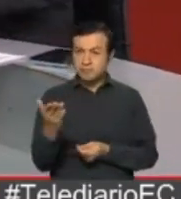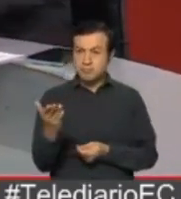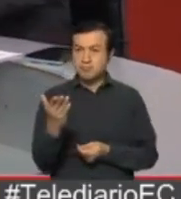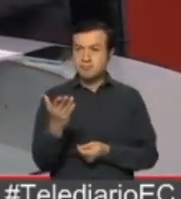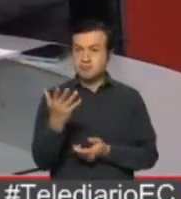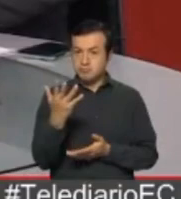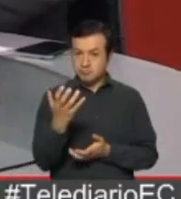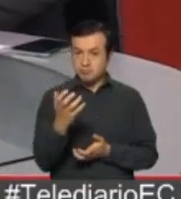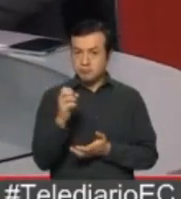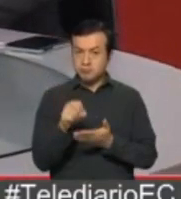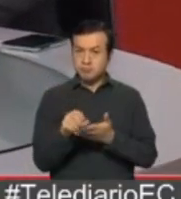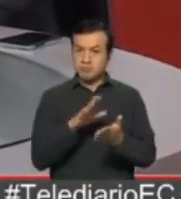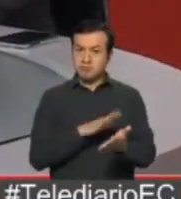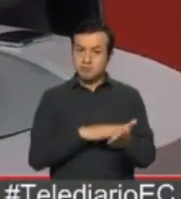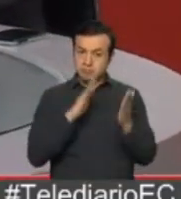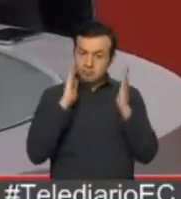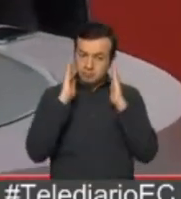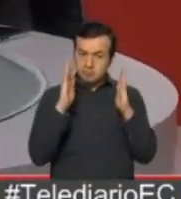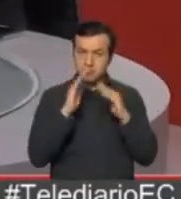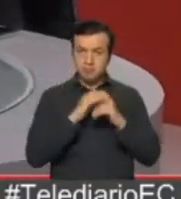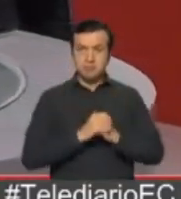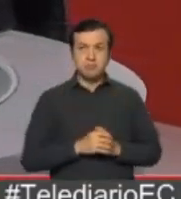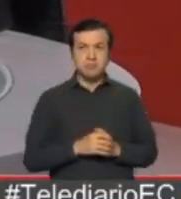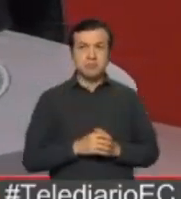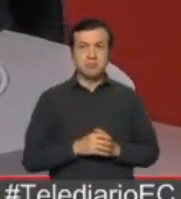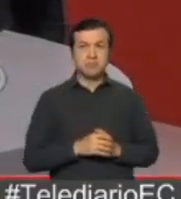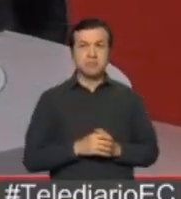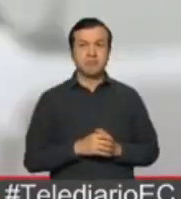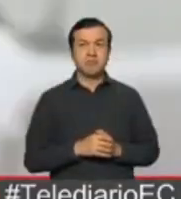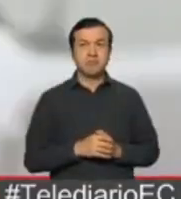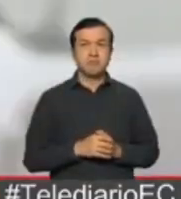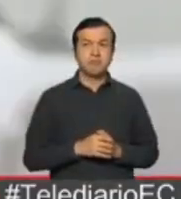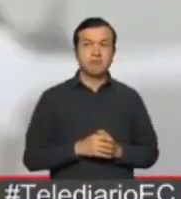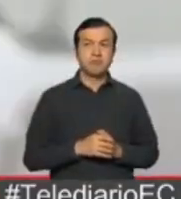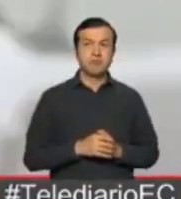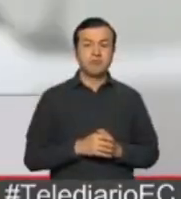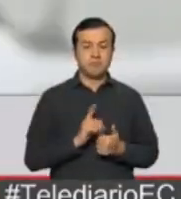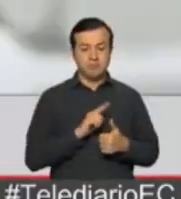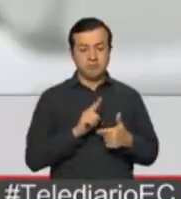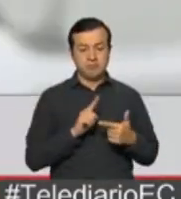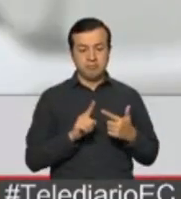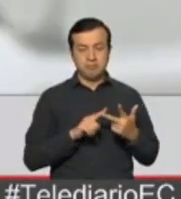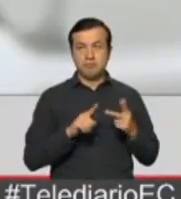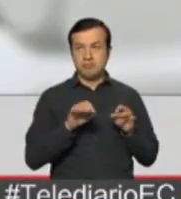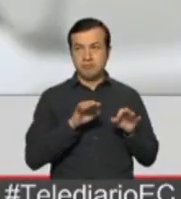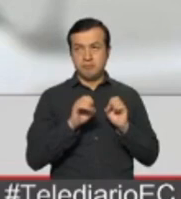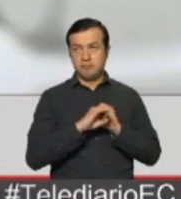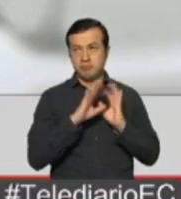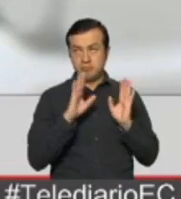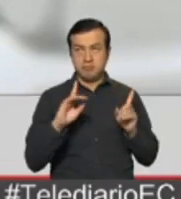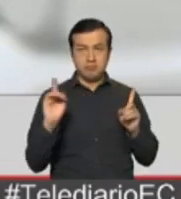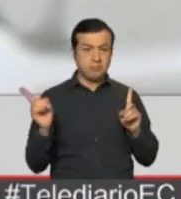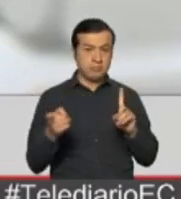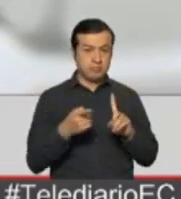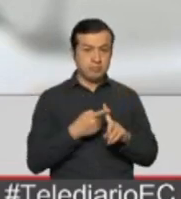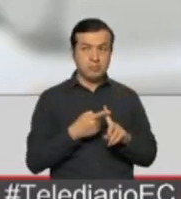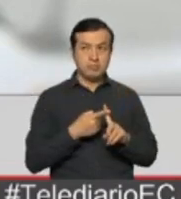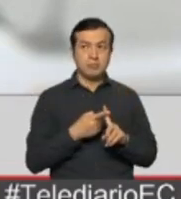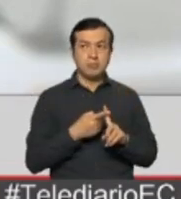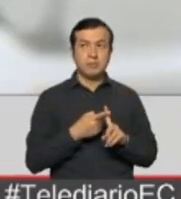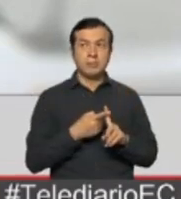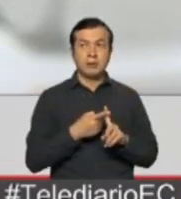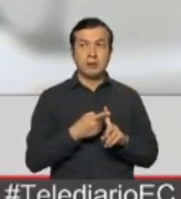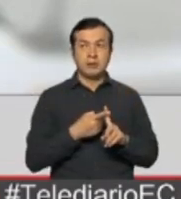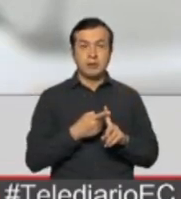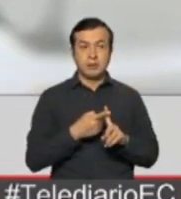nuestro interés para este proyecto de acuerdo vamos por diferentes puntos que los que ha tocado usted en primera instancia contestando la parte